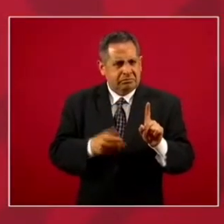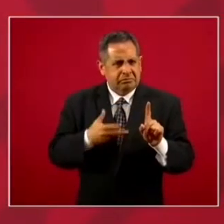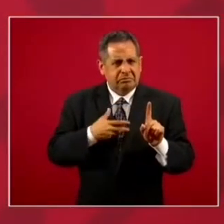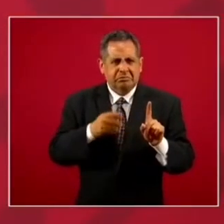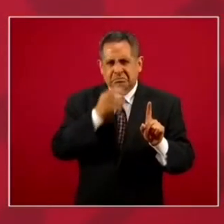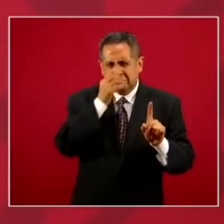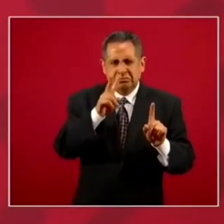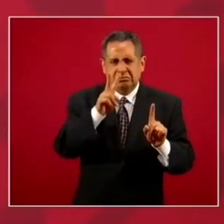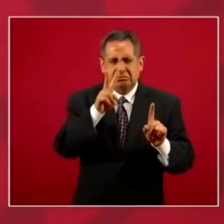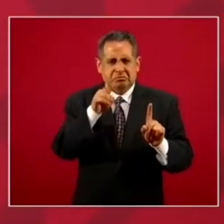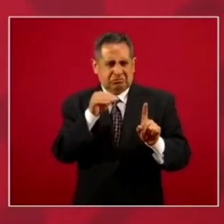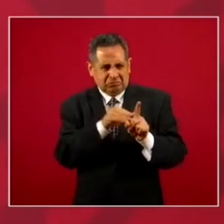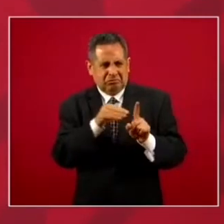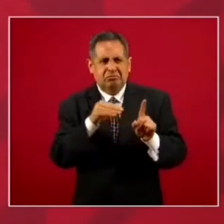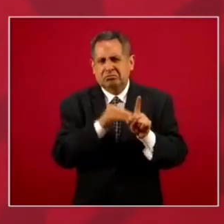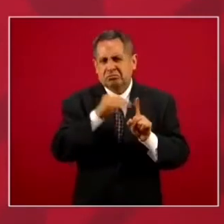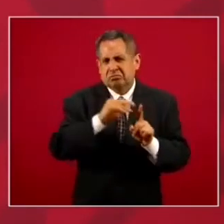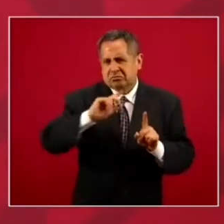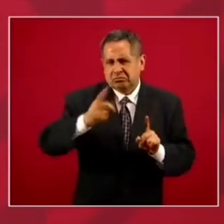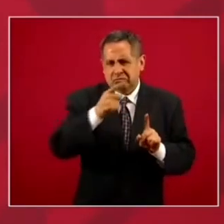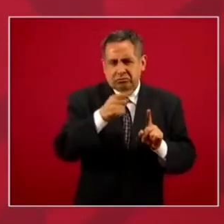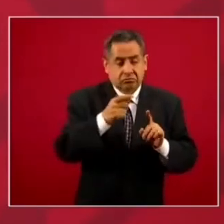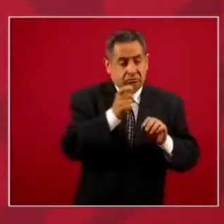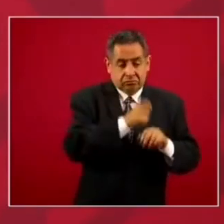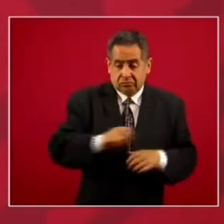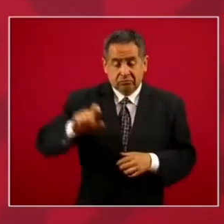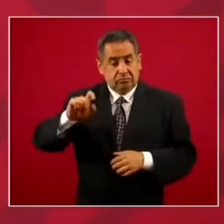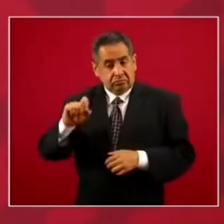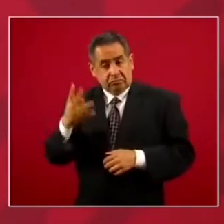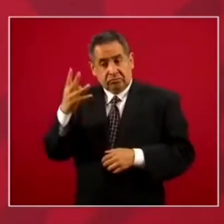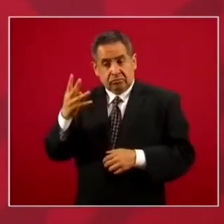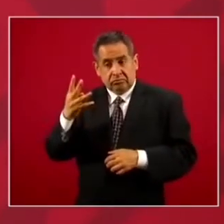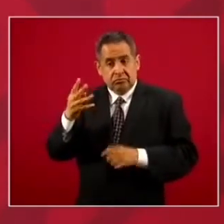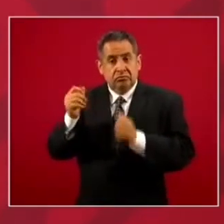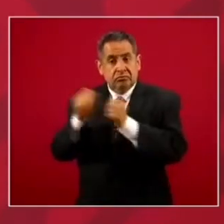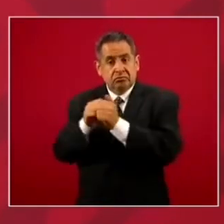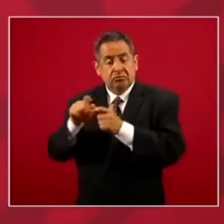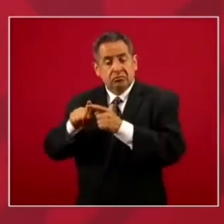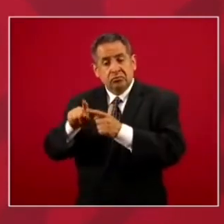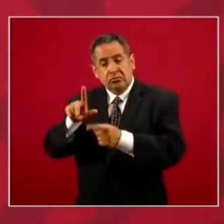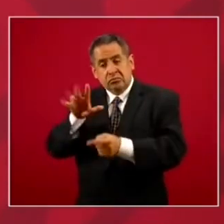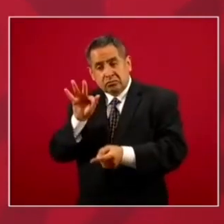tenía 2,000 millones de dólares, a 24 con